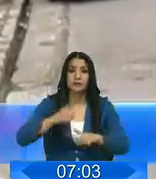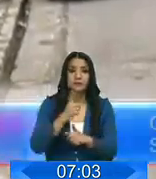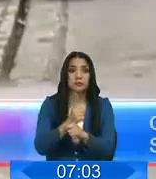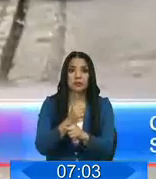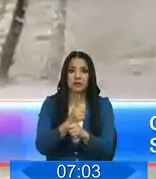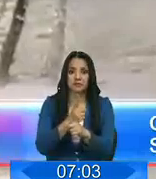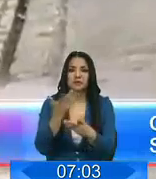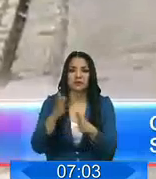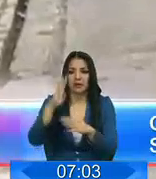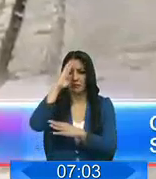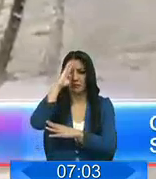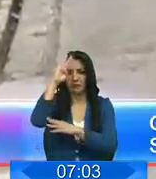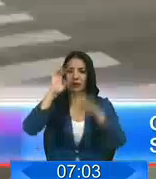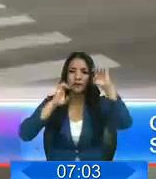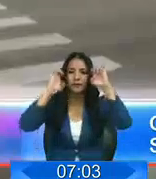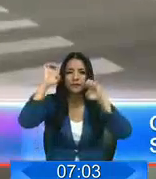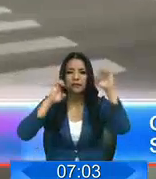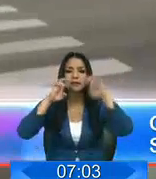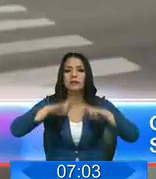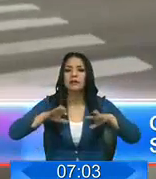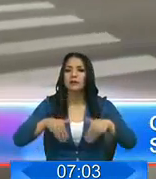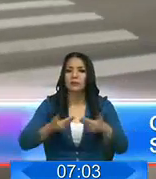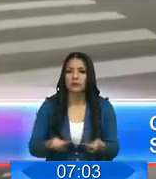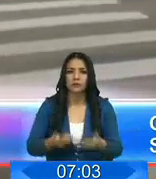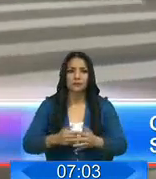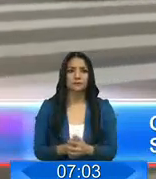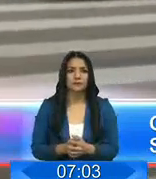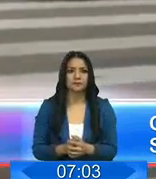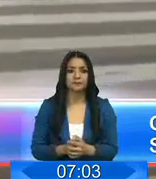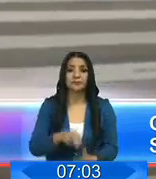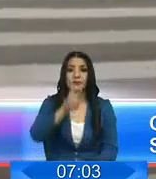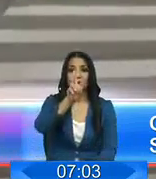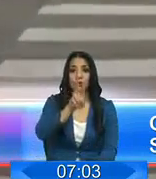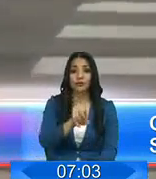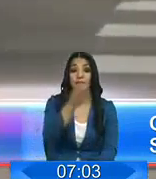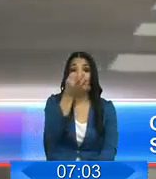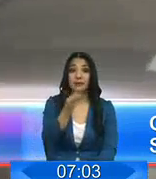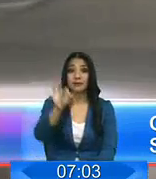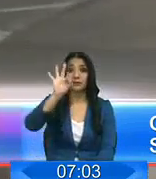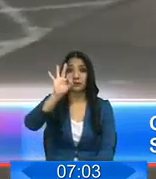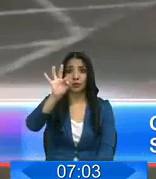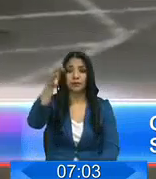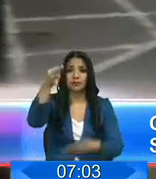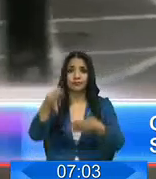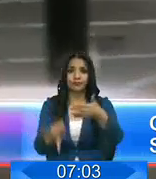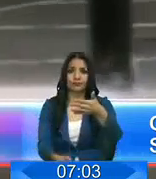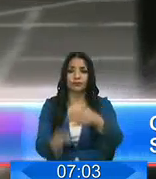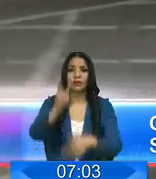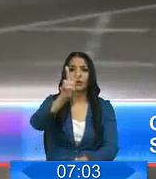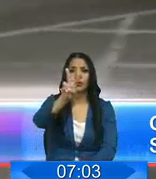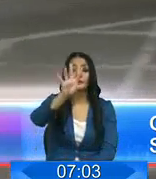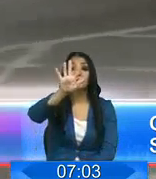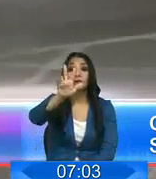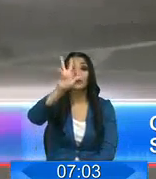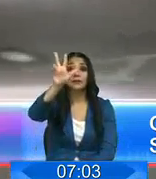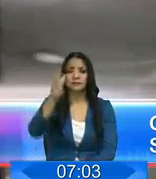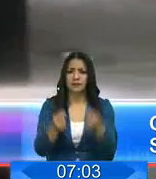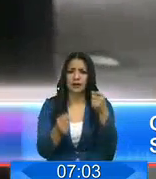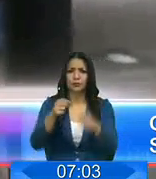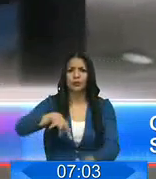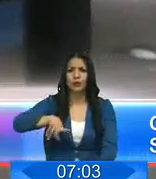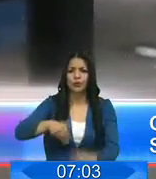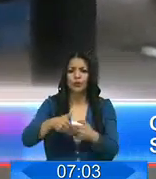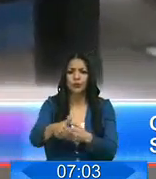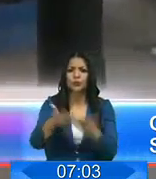nuestras estrategias para determinar esto. En lo que va del 2019 ya se registra un total de 253 autos